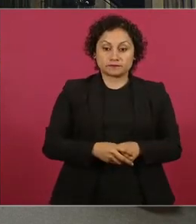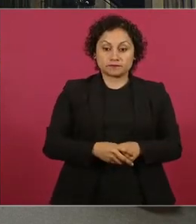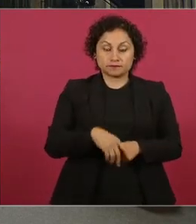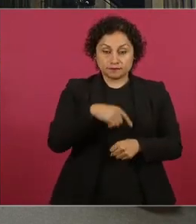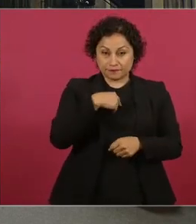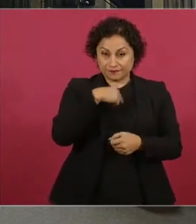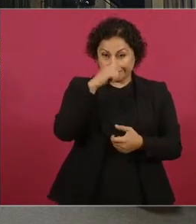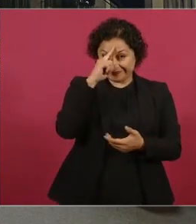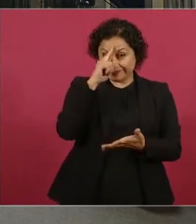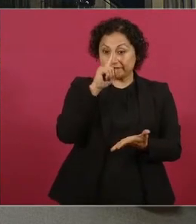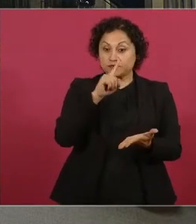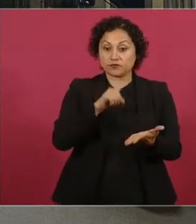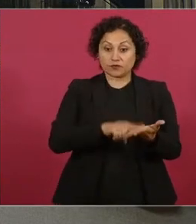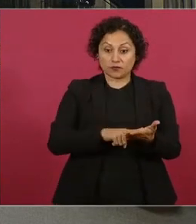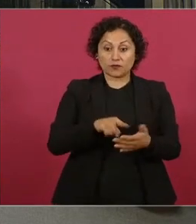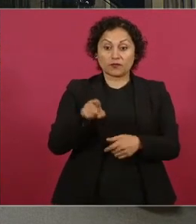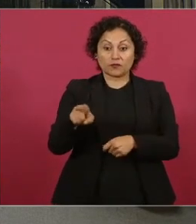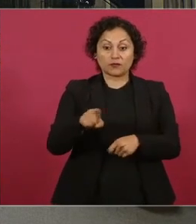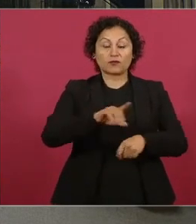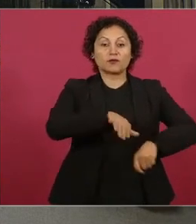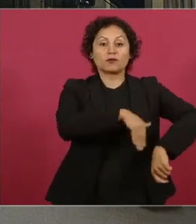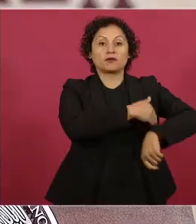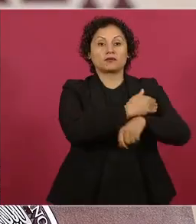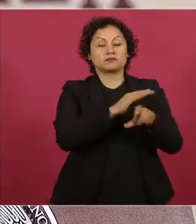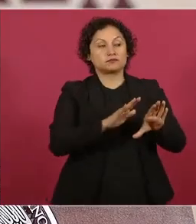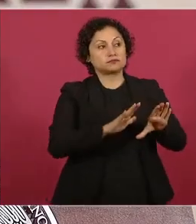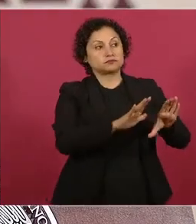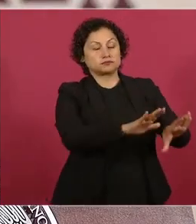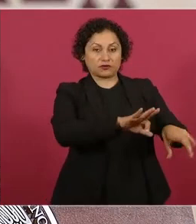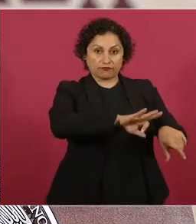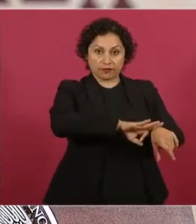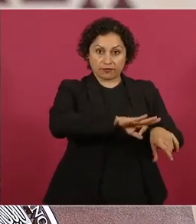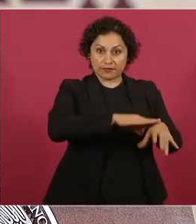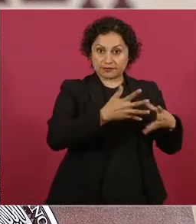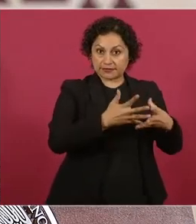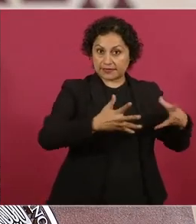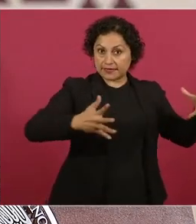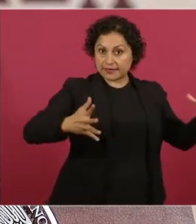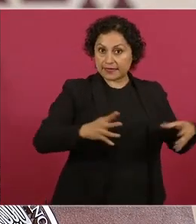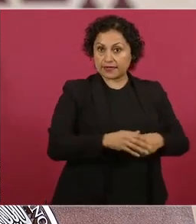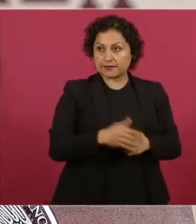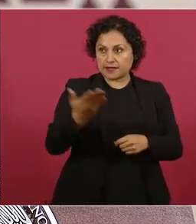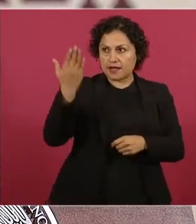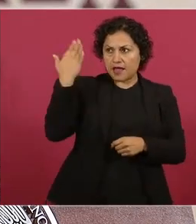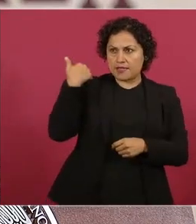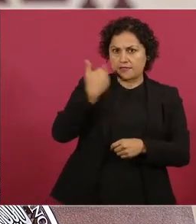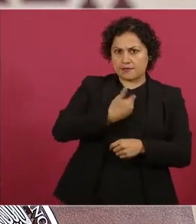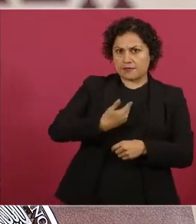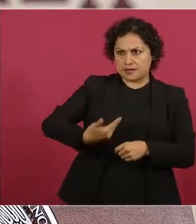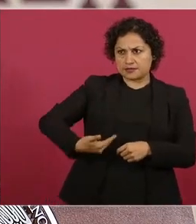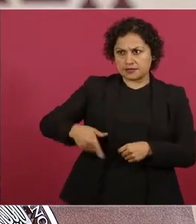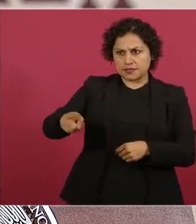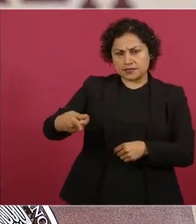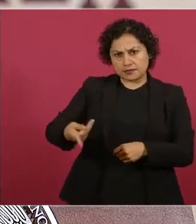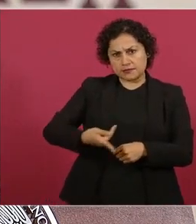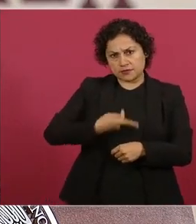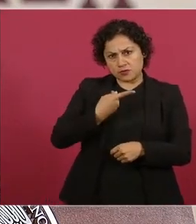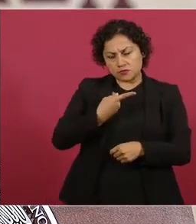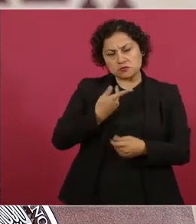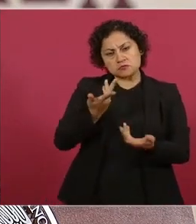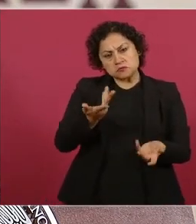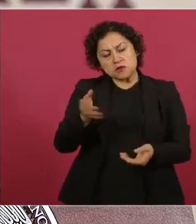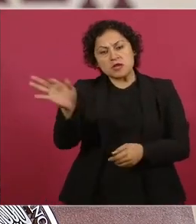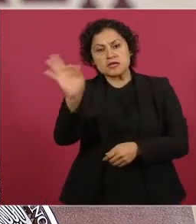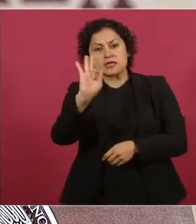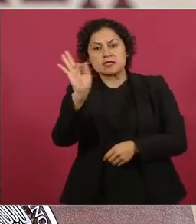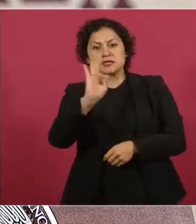entendido, el presidente lo preguntó, que el 30 de diciembre podría